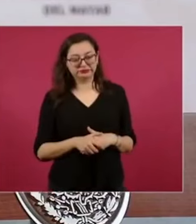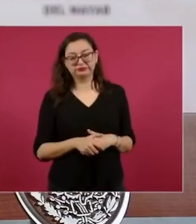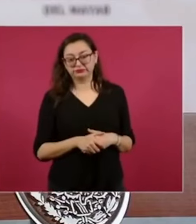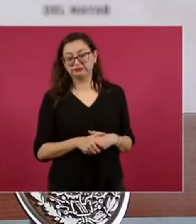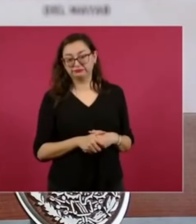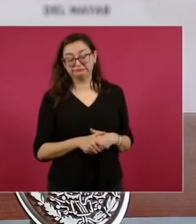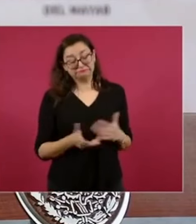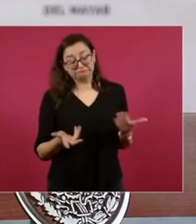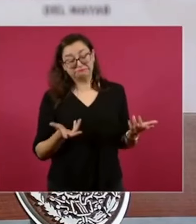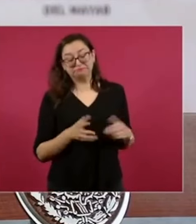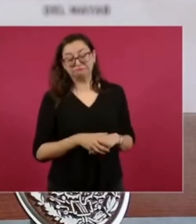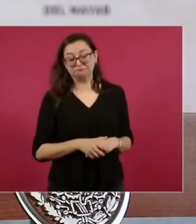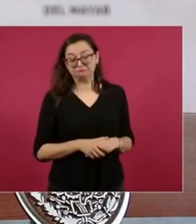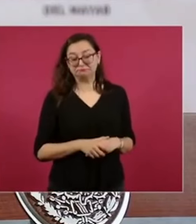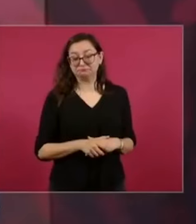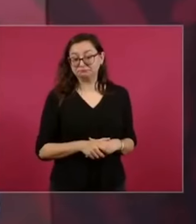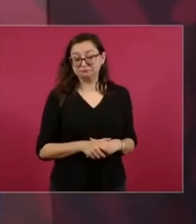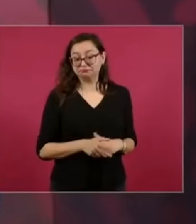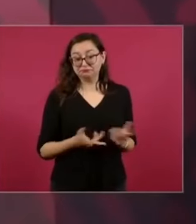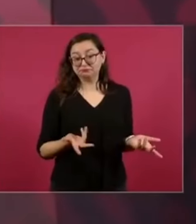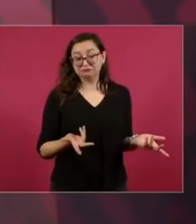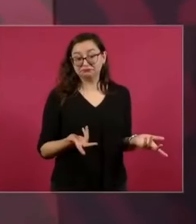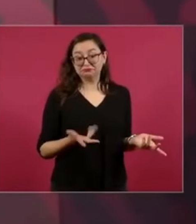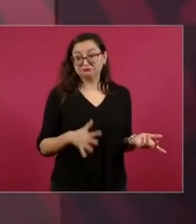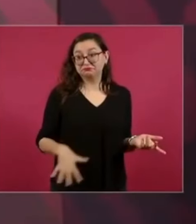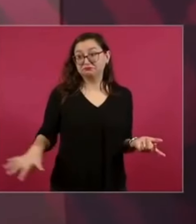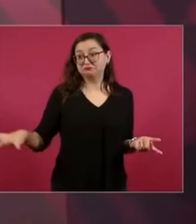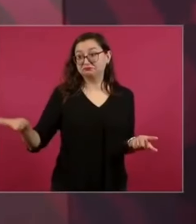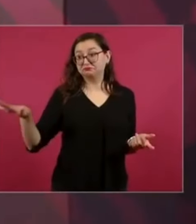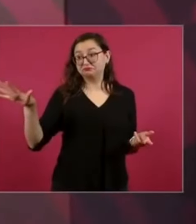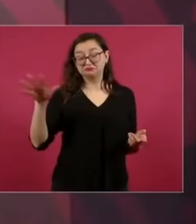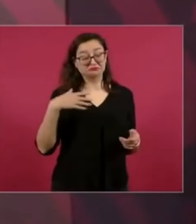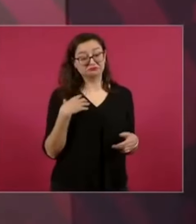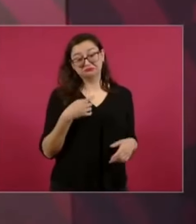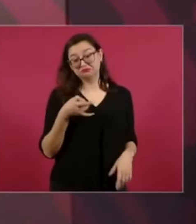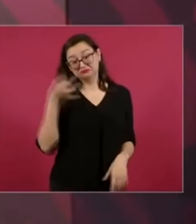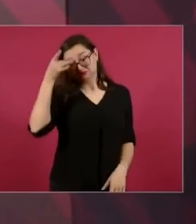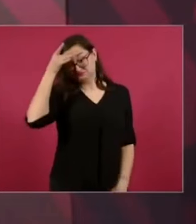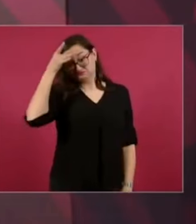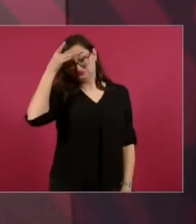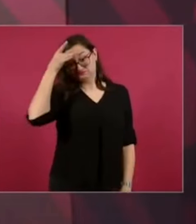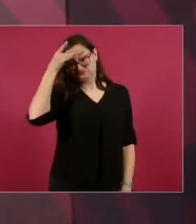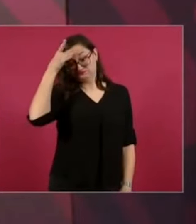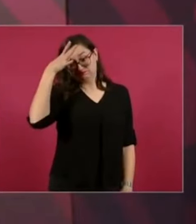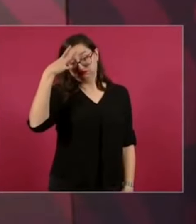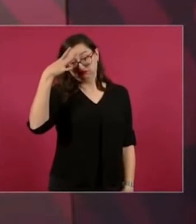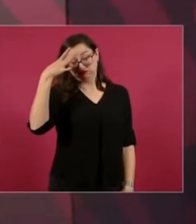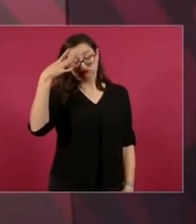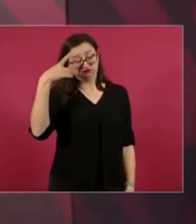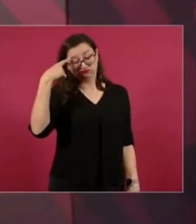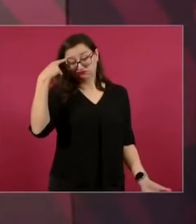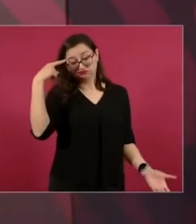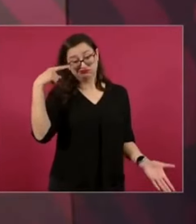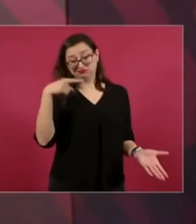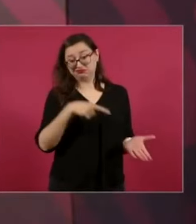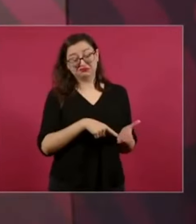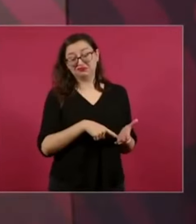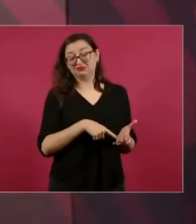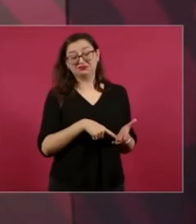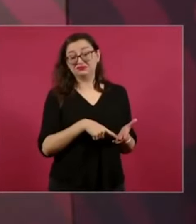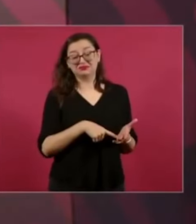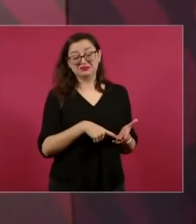Pero ya tampoco la gente les cree, han perdido